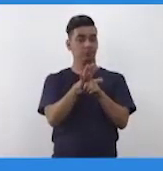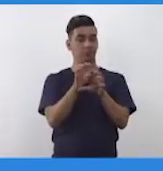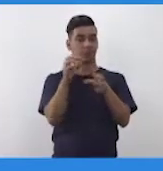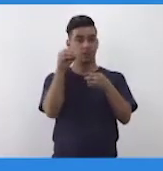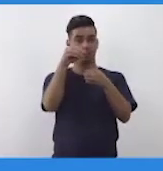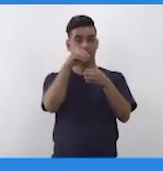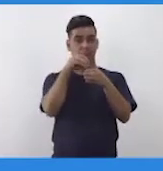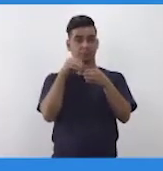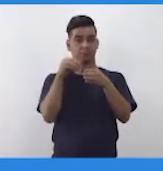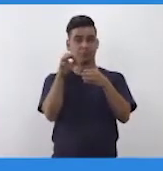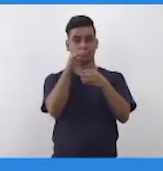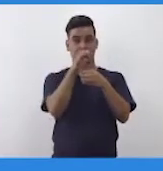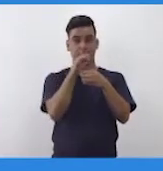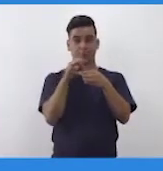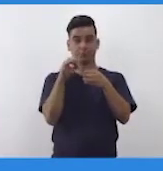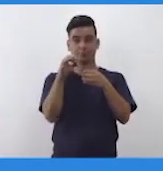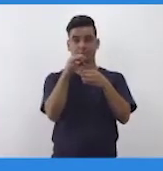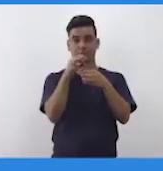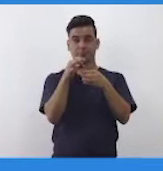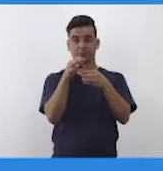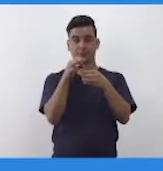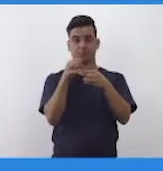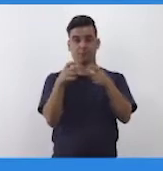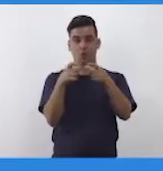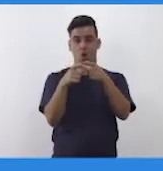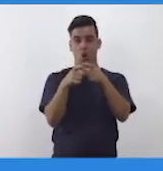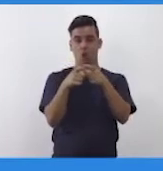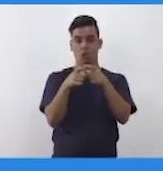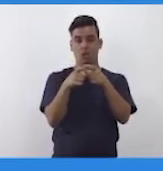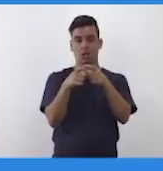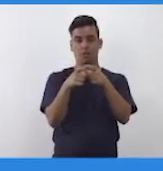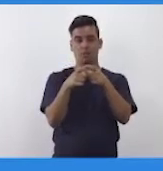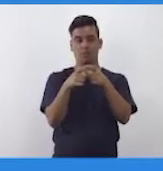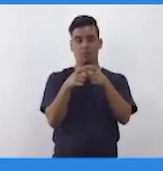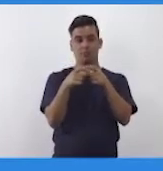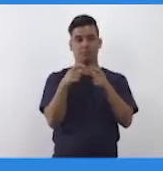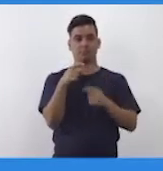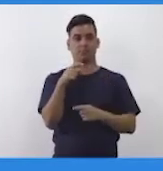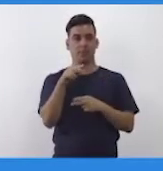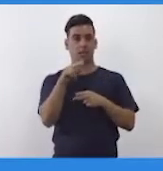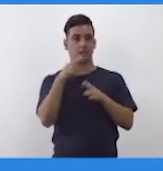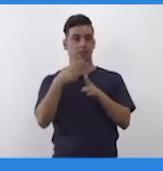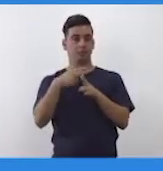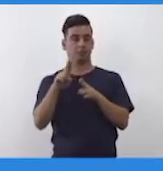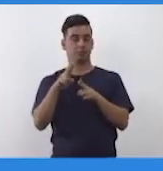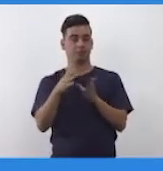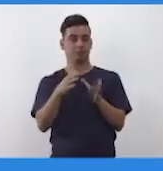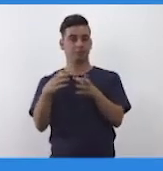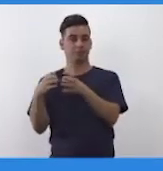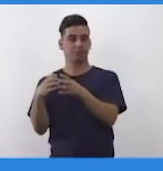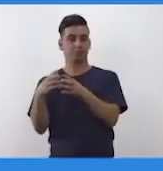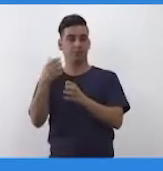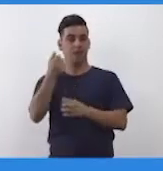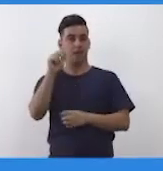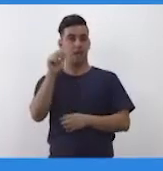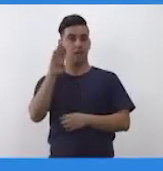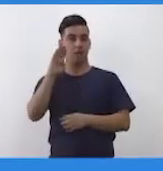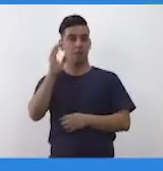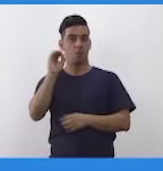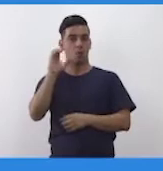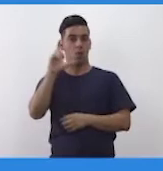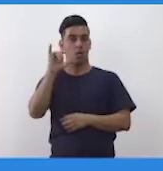forman moléculas más sencillas, y que en el caso del anabolismo, a partir de moléculas más sencillas, se